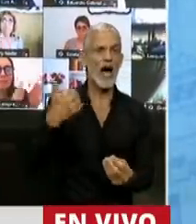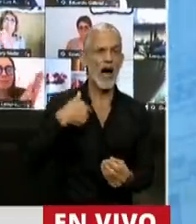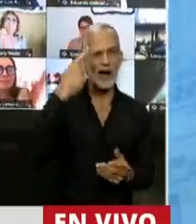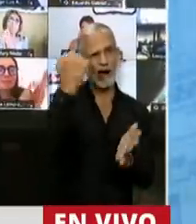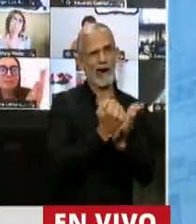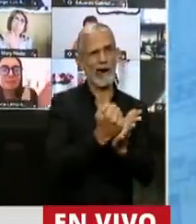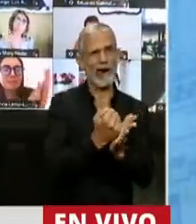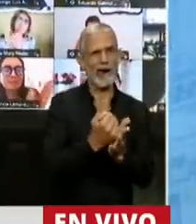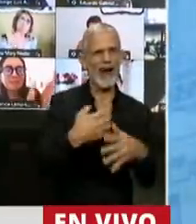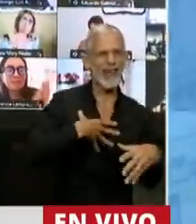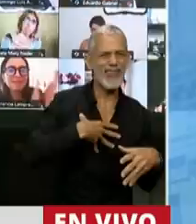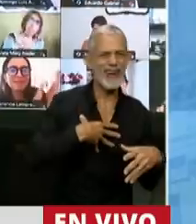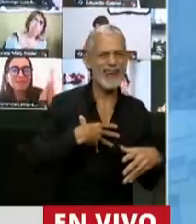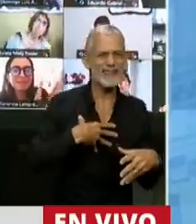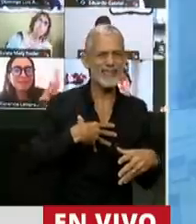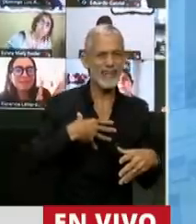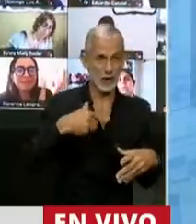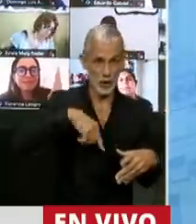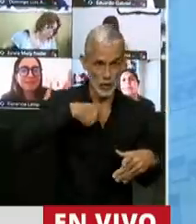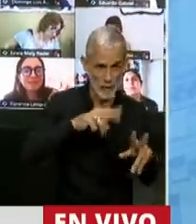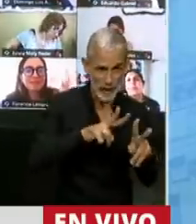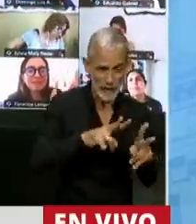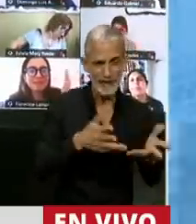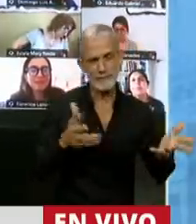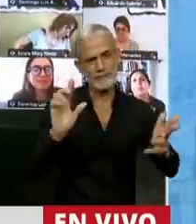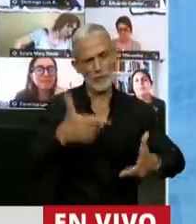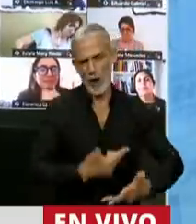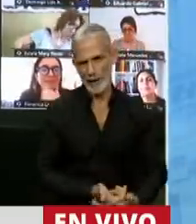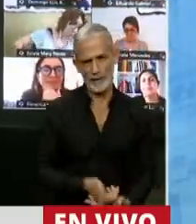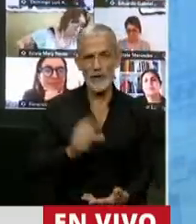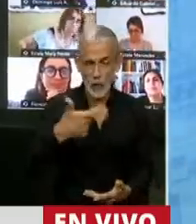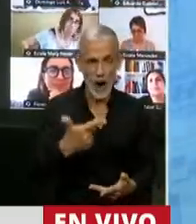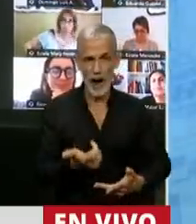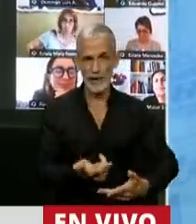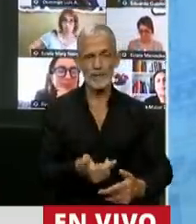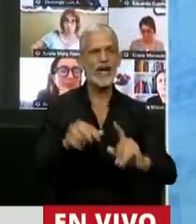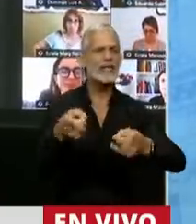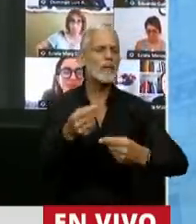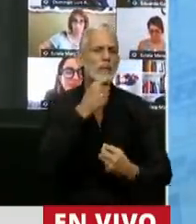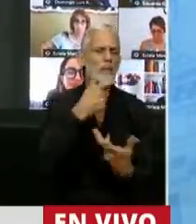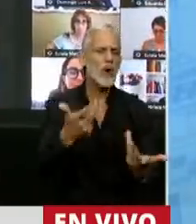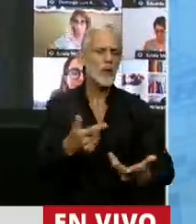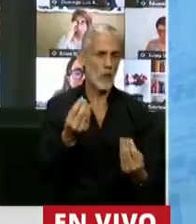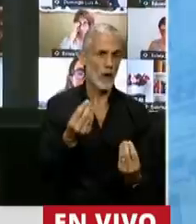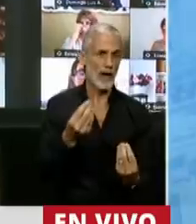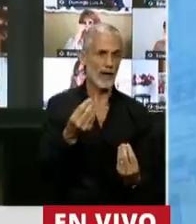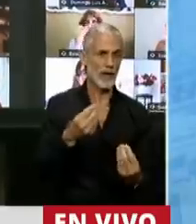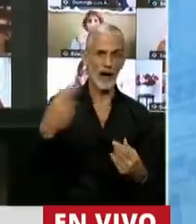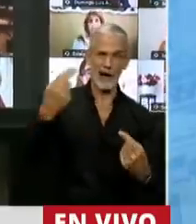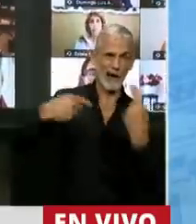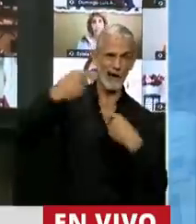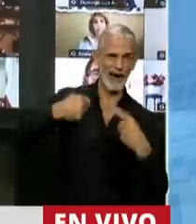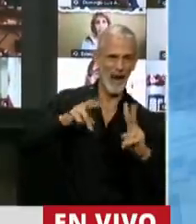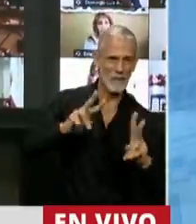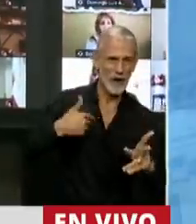de clase somos nosotros, es inentendible. Es inentendible al mismo tiempo que nos vivan acusando de